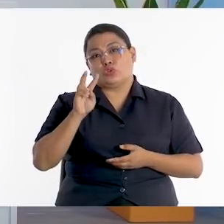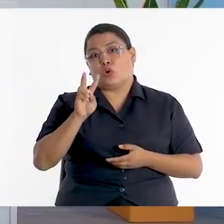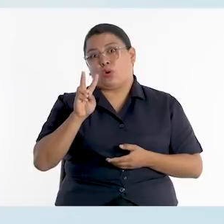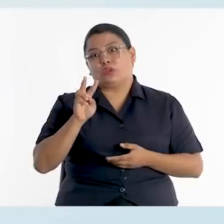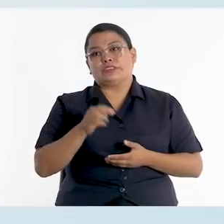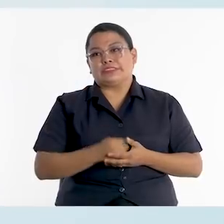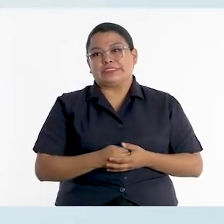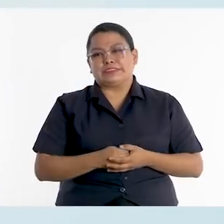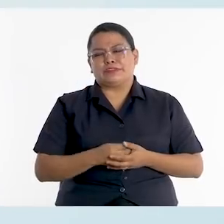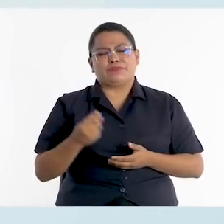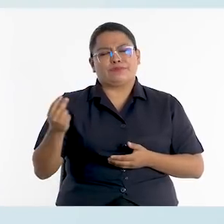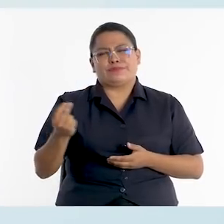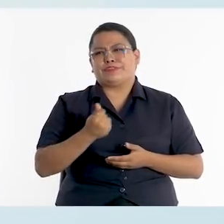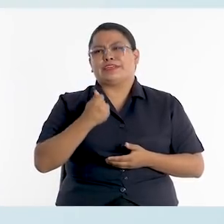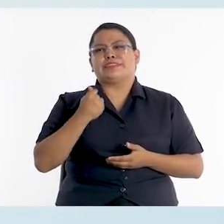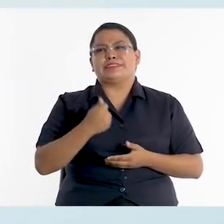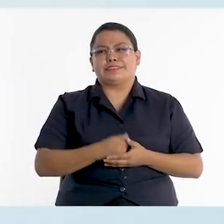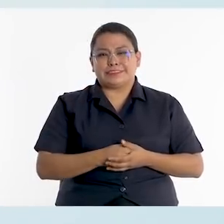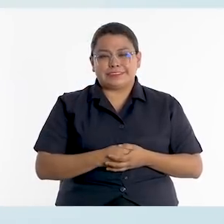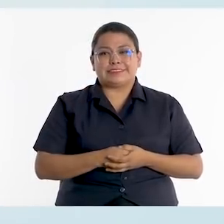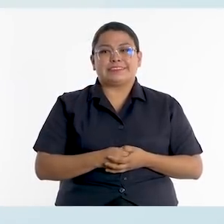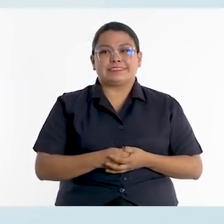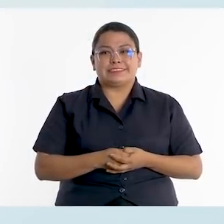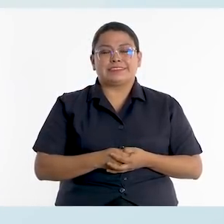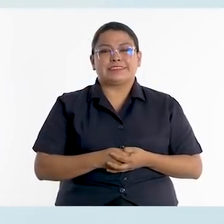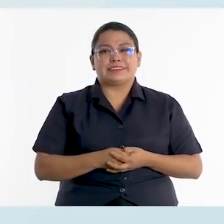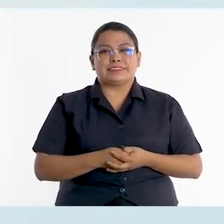Es bastante sencillo en esta ocasión.